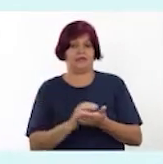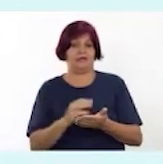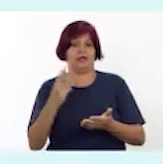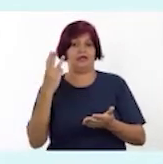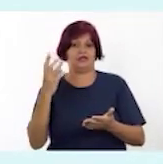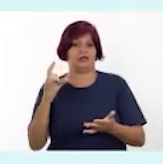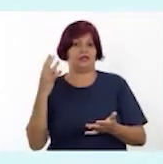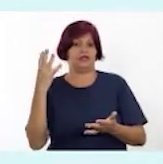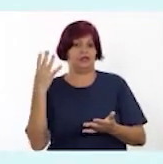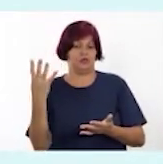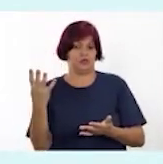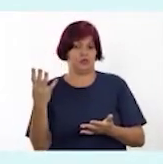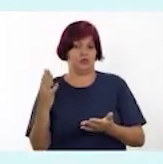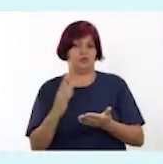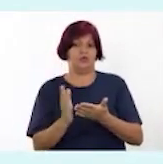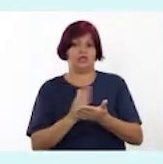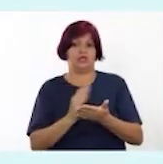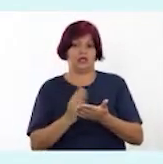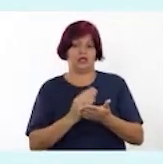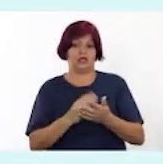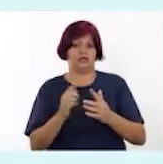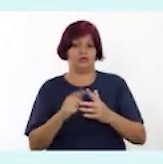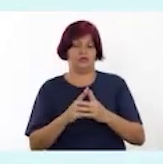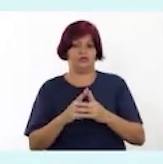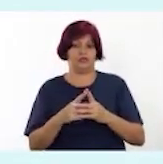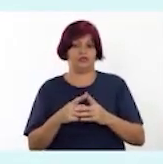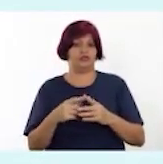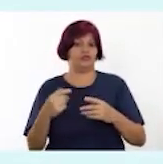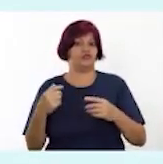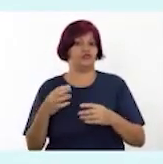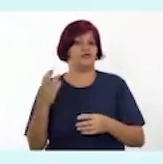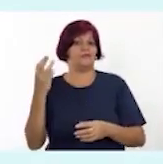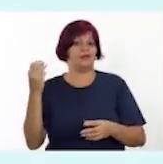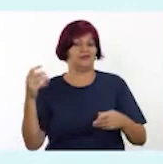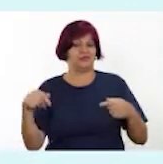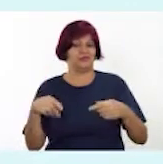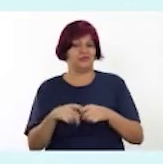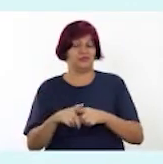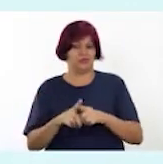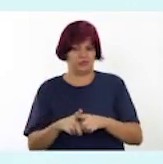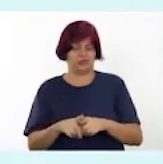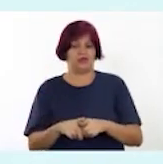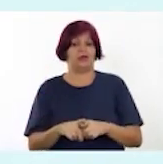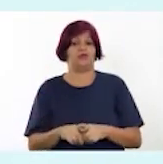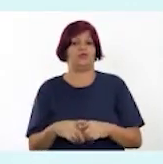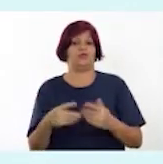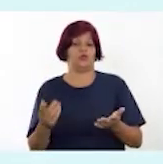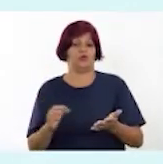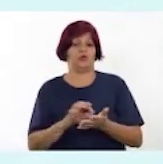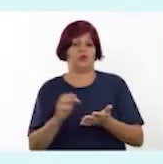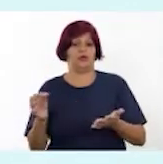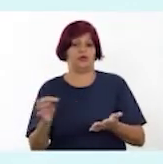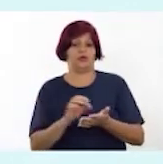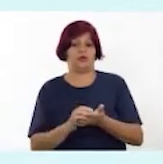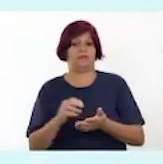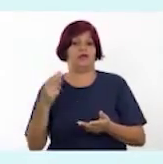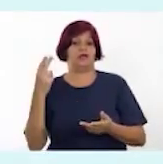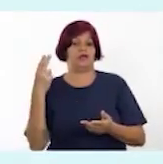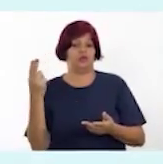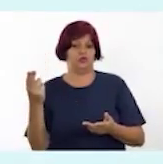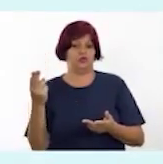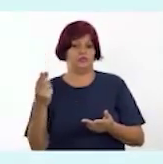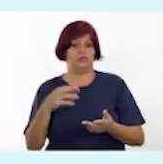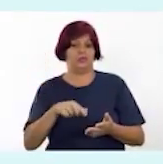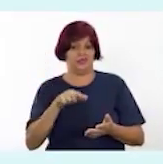4, y en el libro de texto de ejercicios y problemas integradores de matemáticas para la enseñanza media superior, en la página 2.